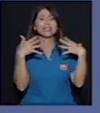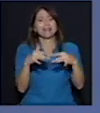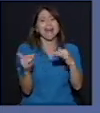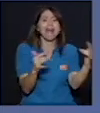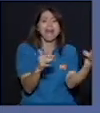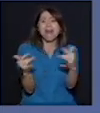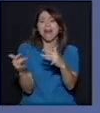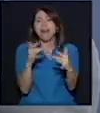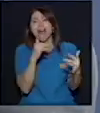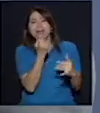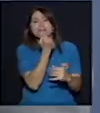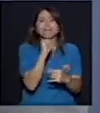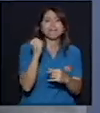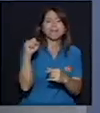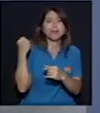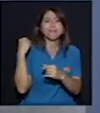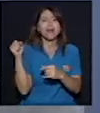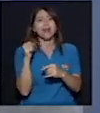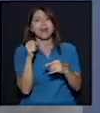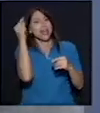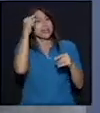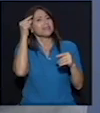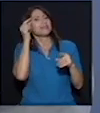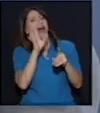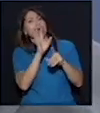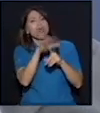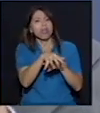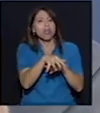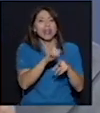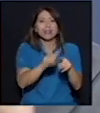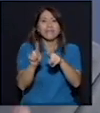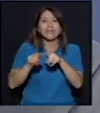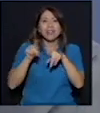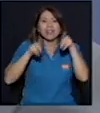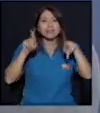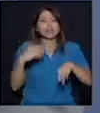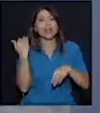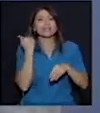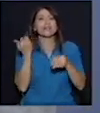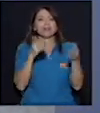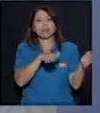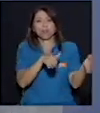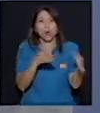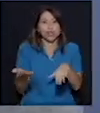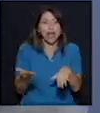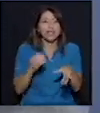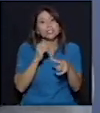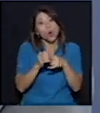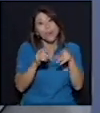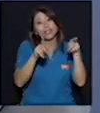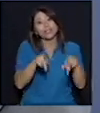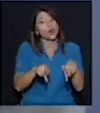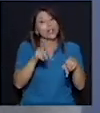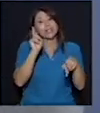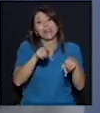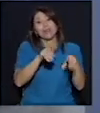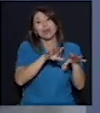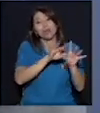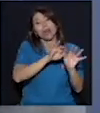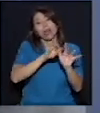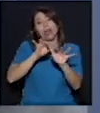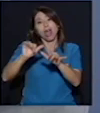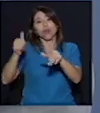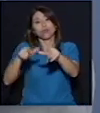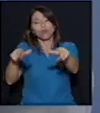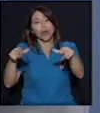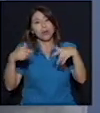internas, golpes de Estado y una cantidad de víctimas, tanto mortales como de desplazamiento, increíbles, cuando debieron